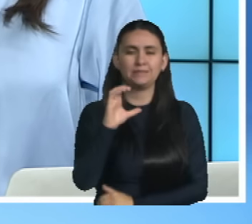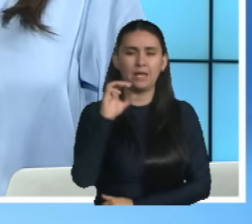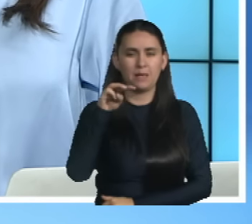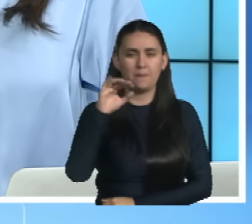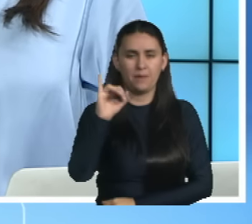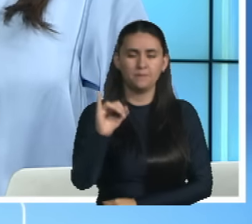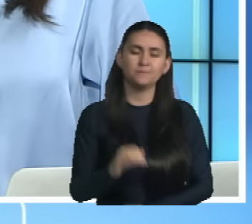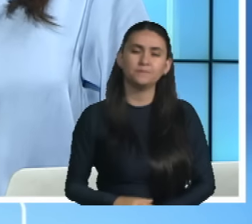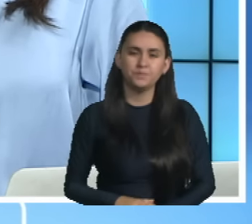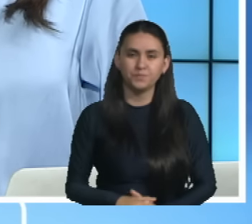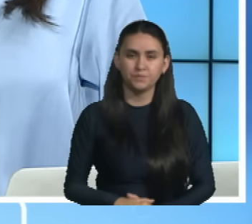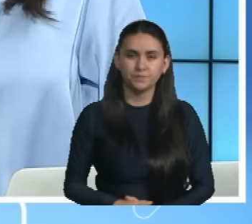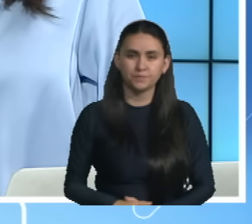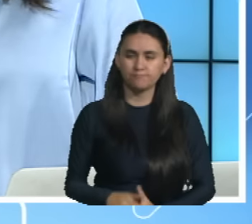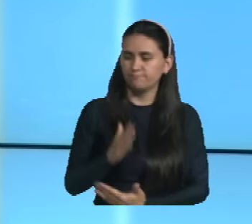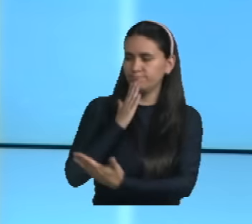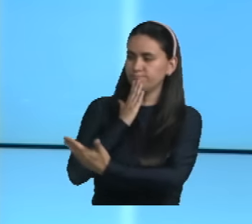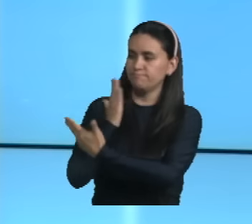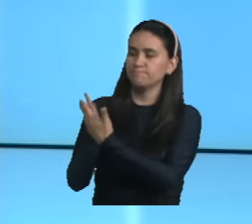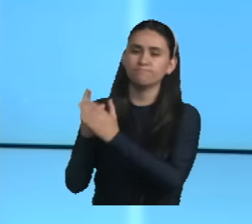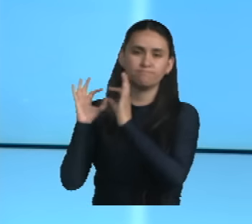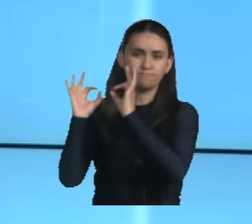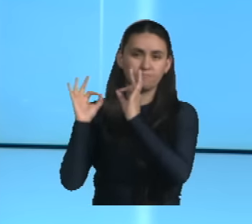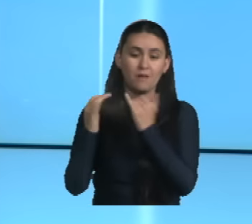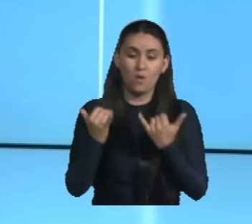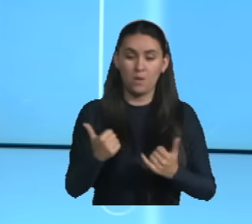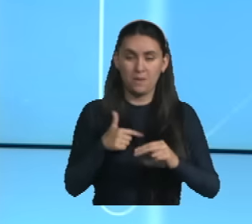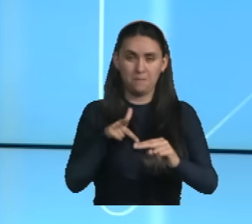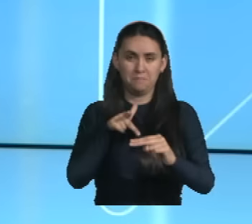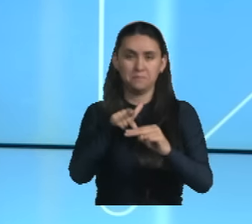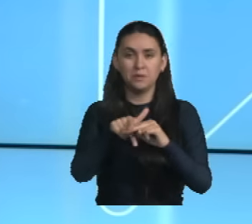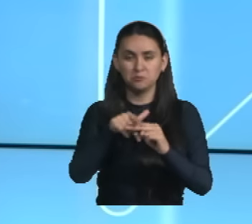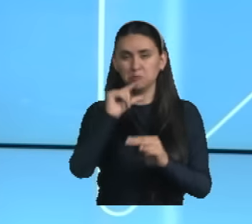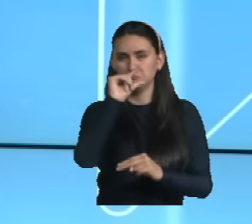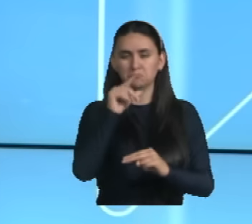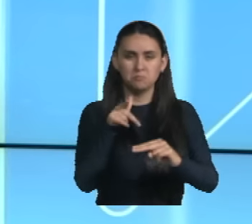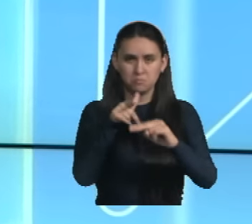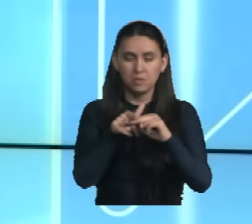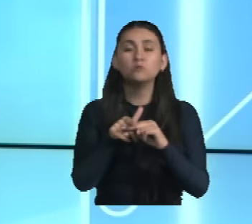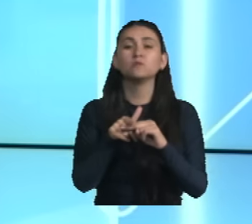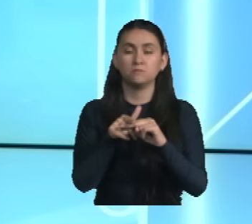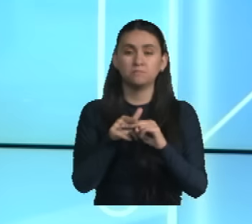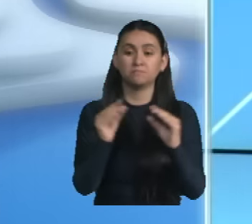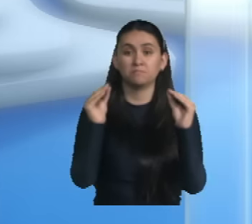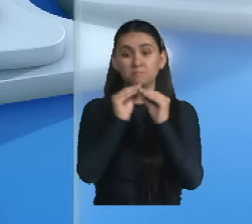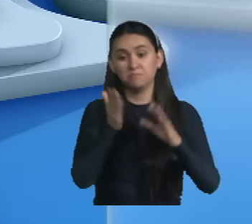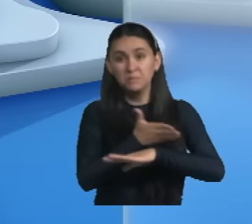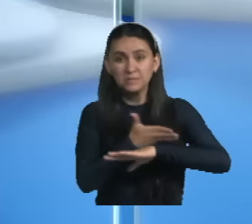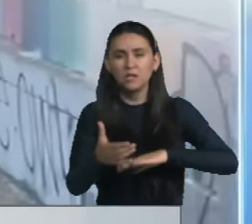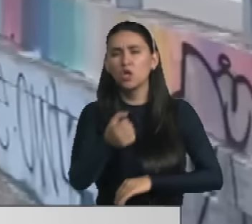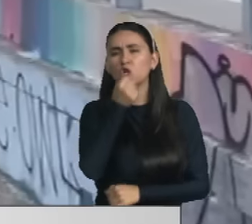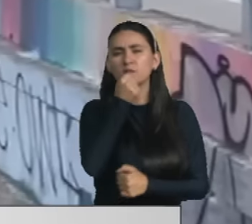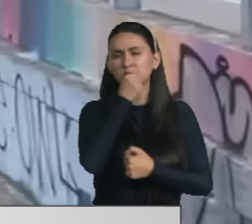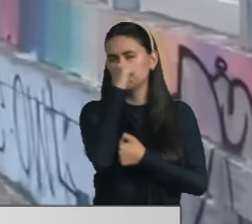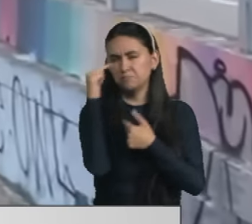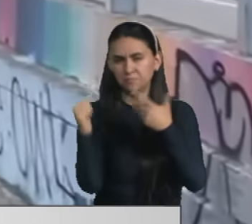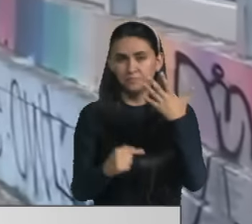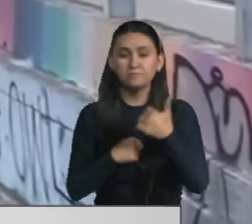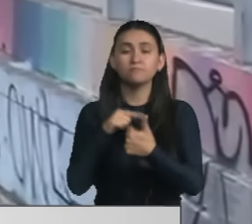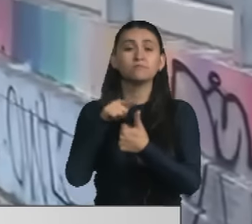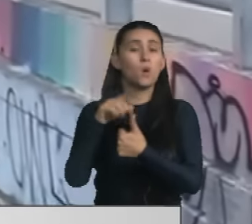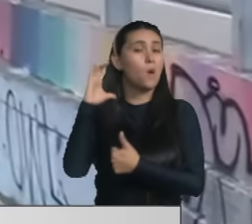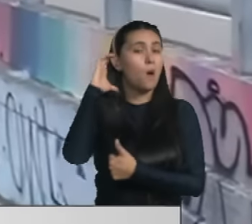1 CMI. Stig, muchísimas gracias. Hacemos una pausa en Noticentro 1 CMI y al regresar, espere,